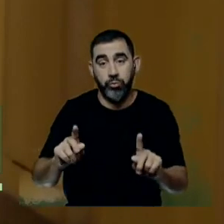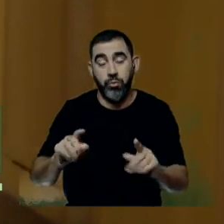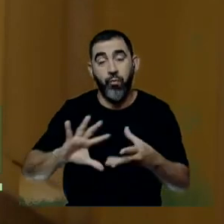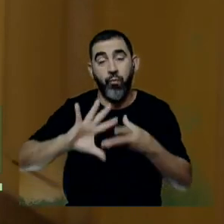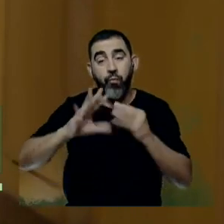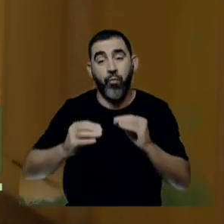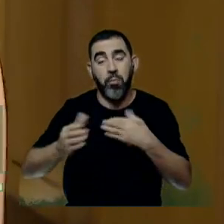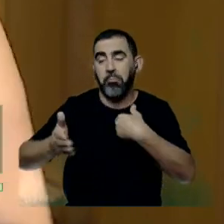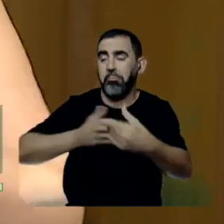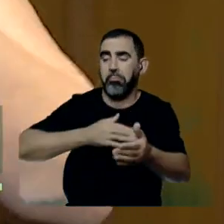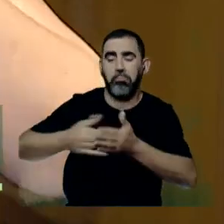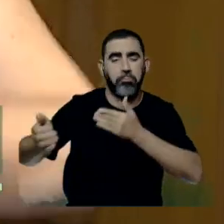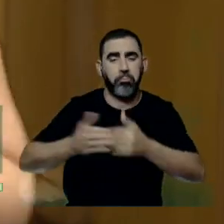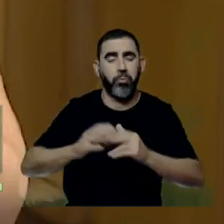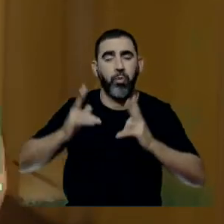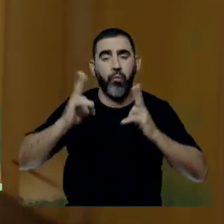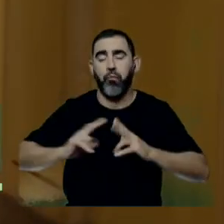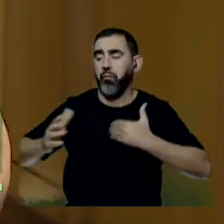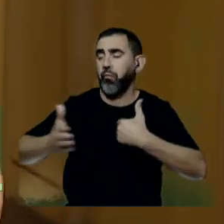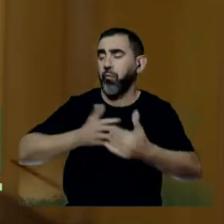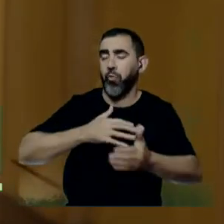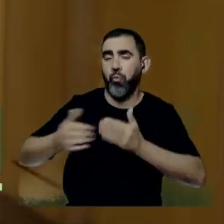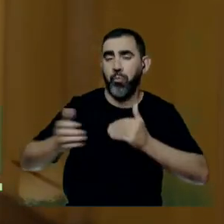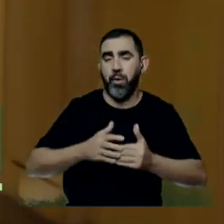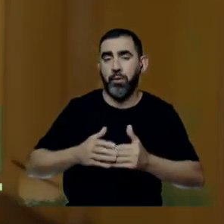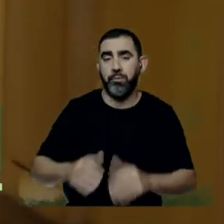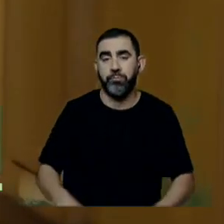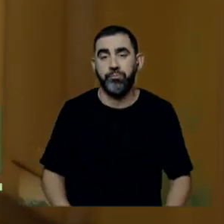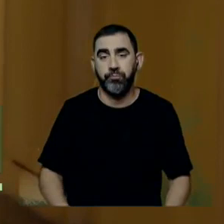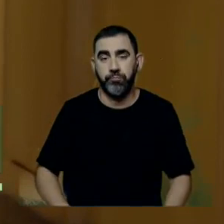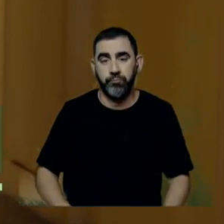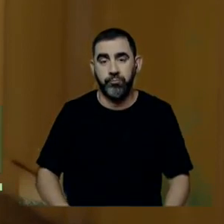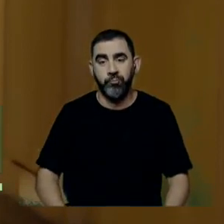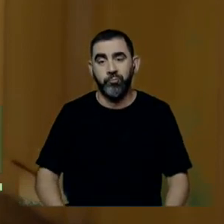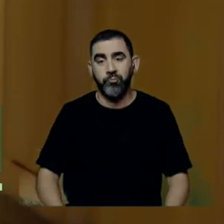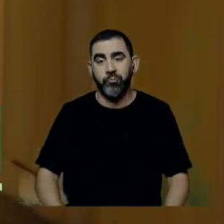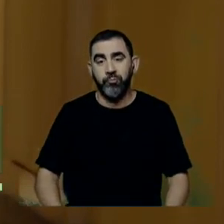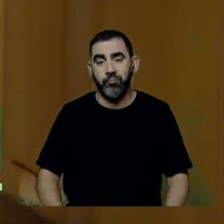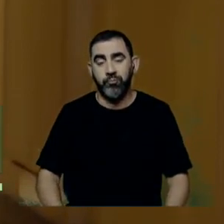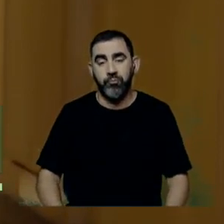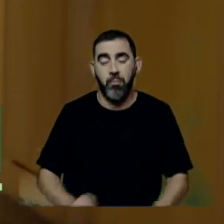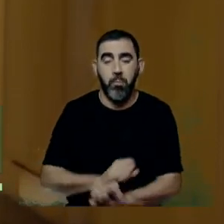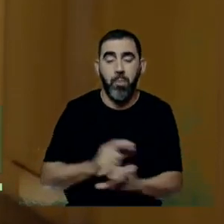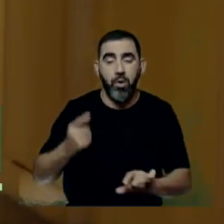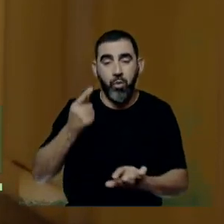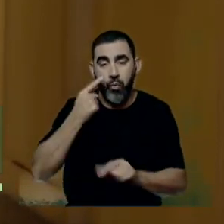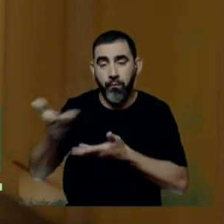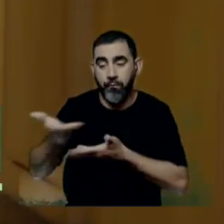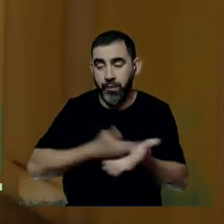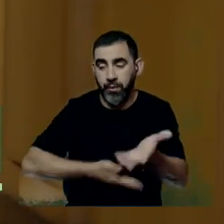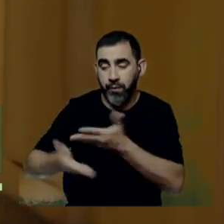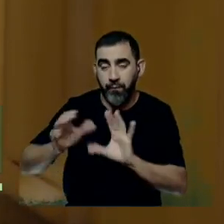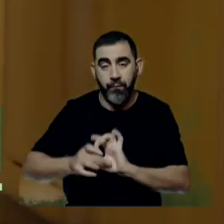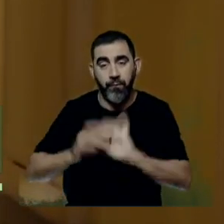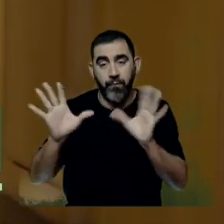formas no importan, la formalidad no importa. Y esto me parece que degrada mucho la convivencia democrática dentro